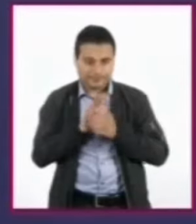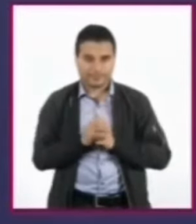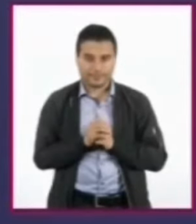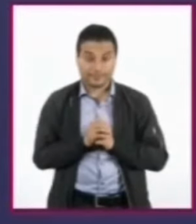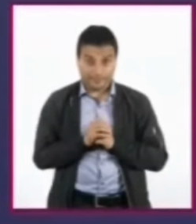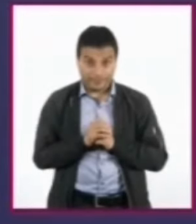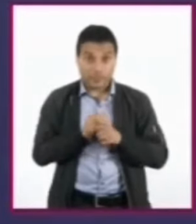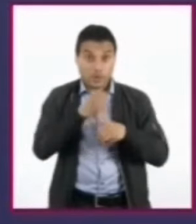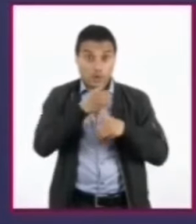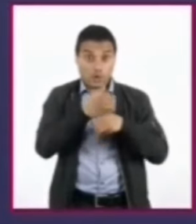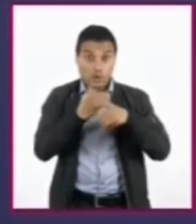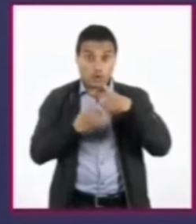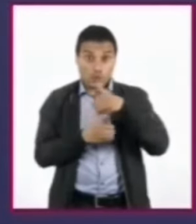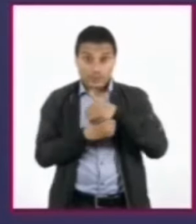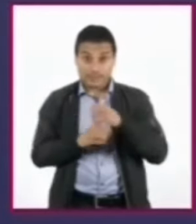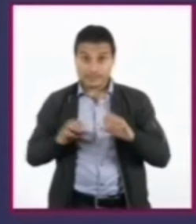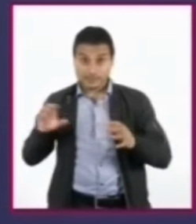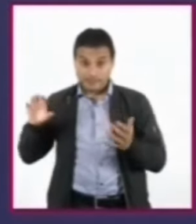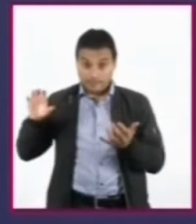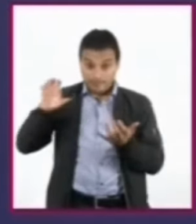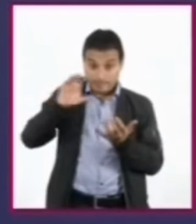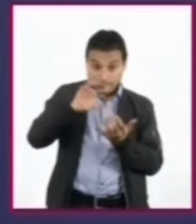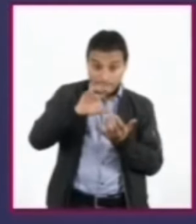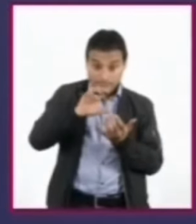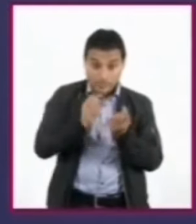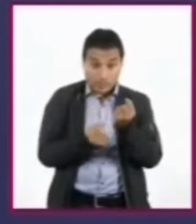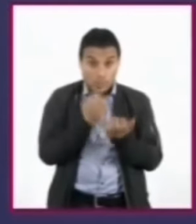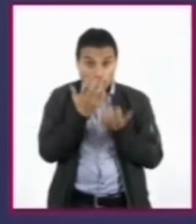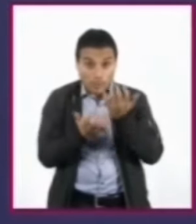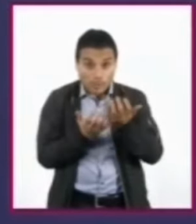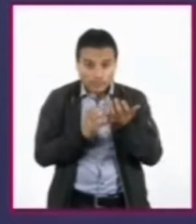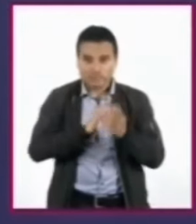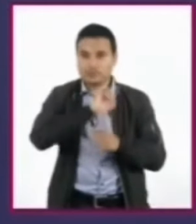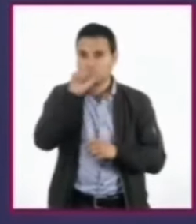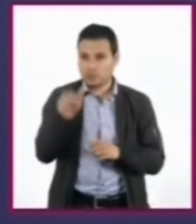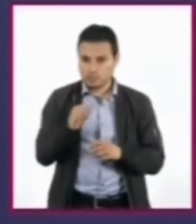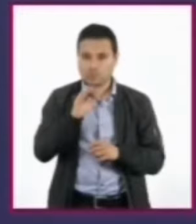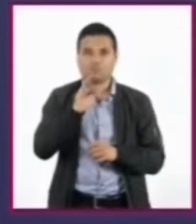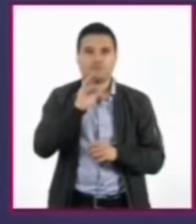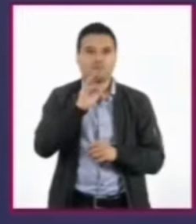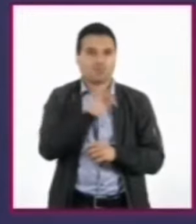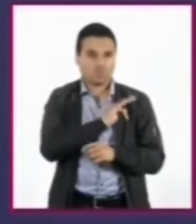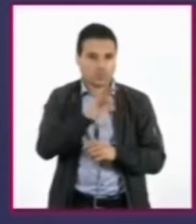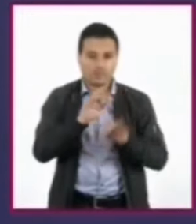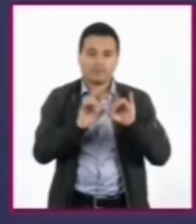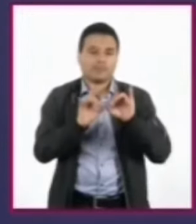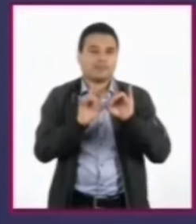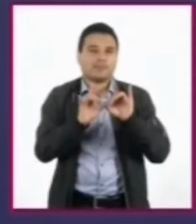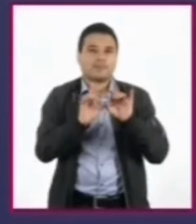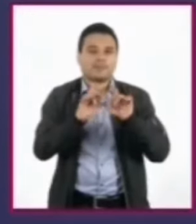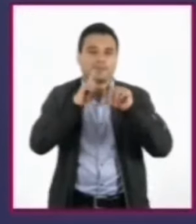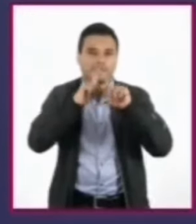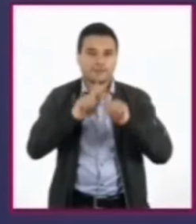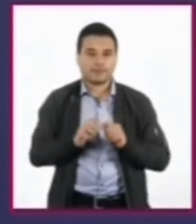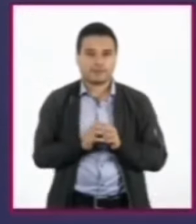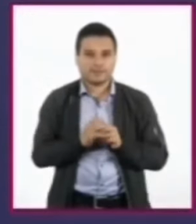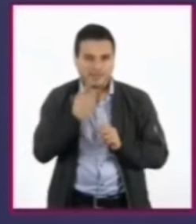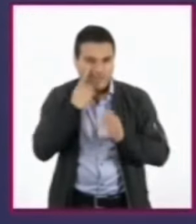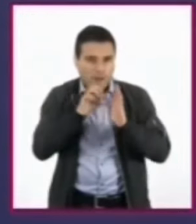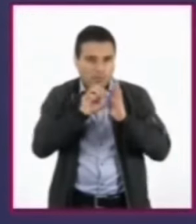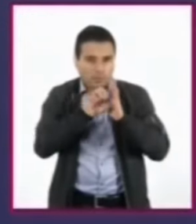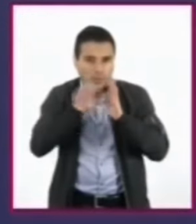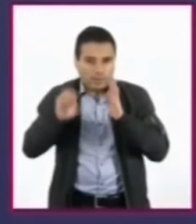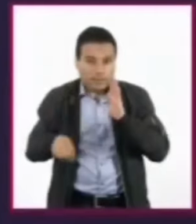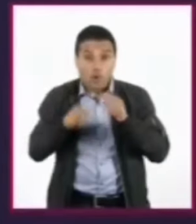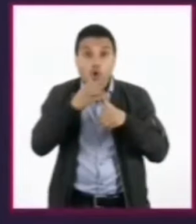contacto con el fuego. Un chispazo o un cerillo mal apagado y arden. ¿Qué pasa cuando algo se